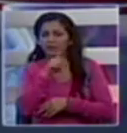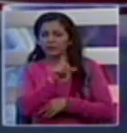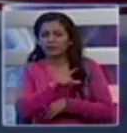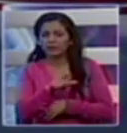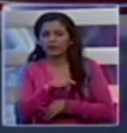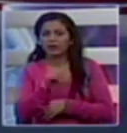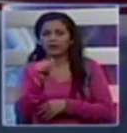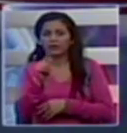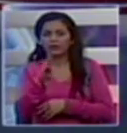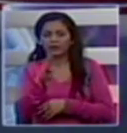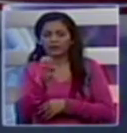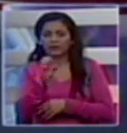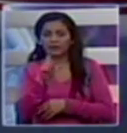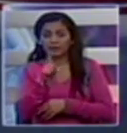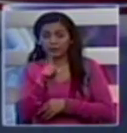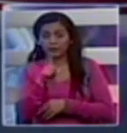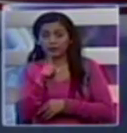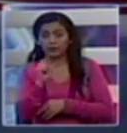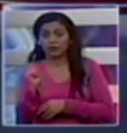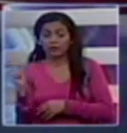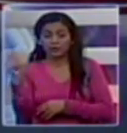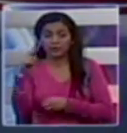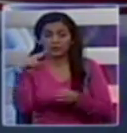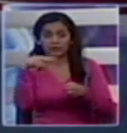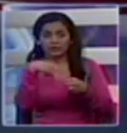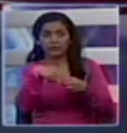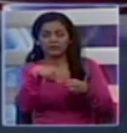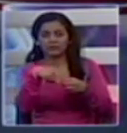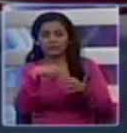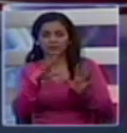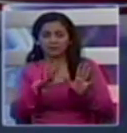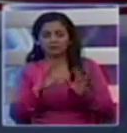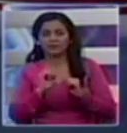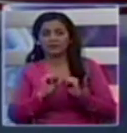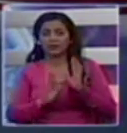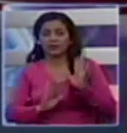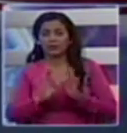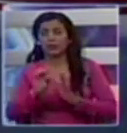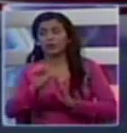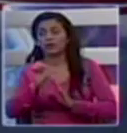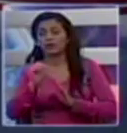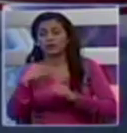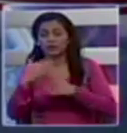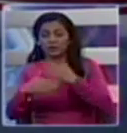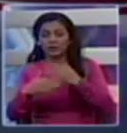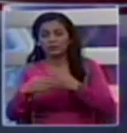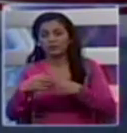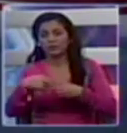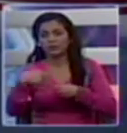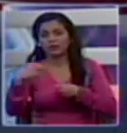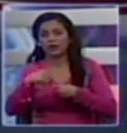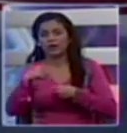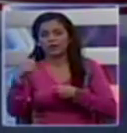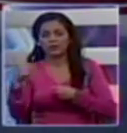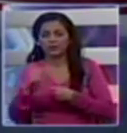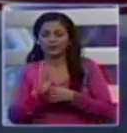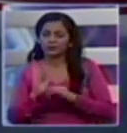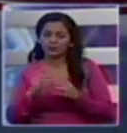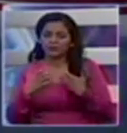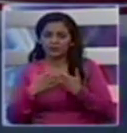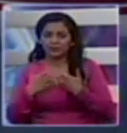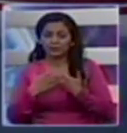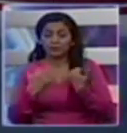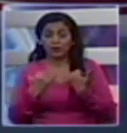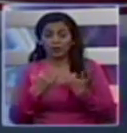quien llegaría al club por una temporada con opción a compra. Hoy viaja un grupo hacia Estados Unidos para cumplir su